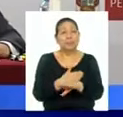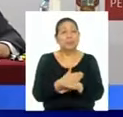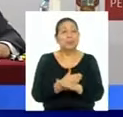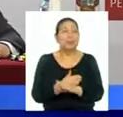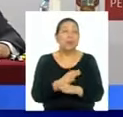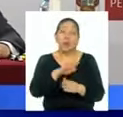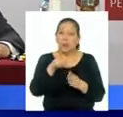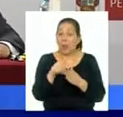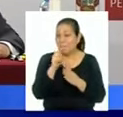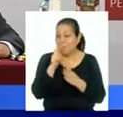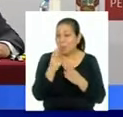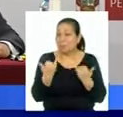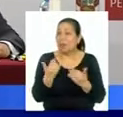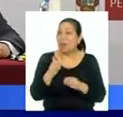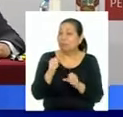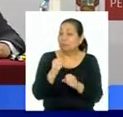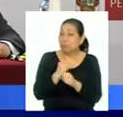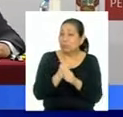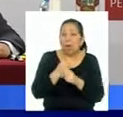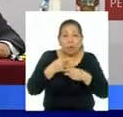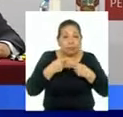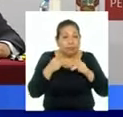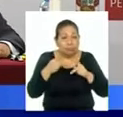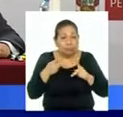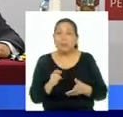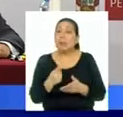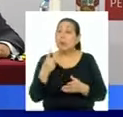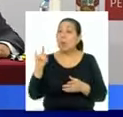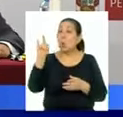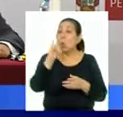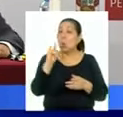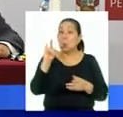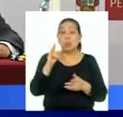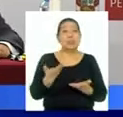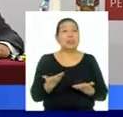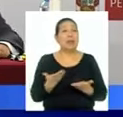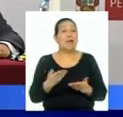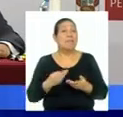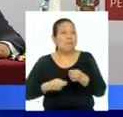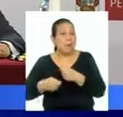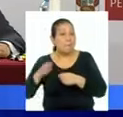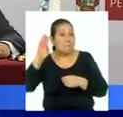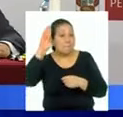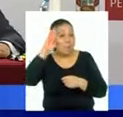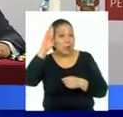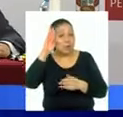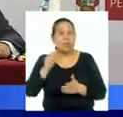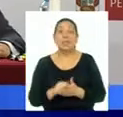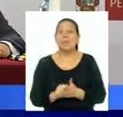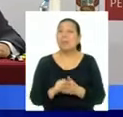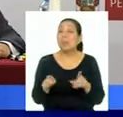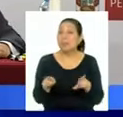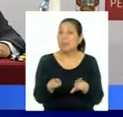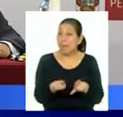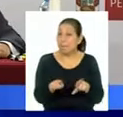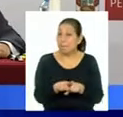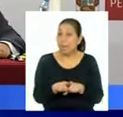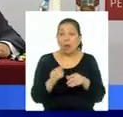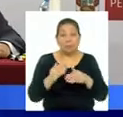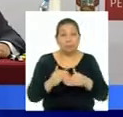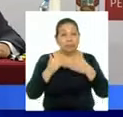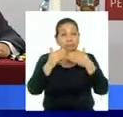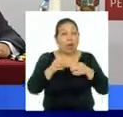largo del país. Hemos elaborado y difundido la guía rápida para el uso de la fuerza en la función policial. Y también se